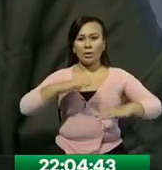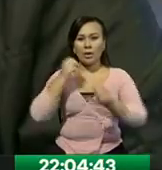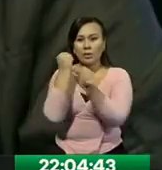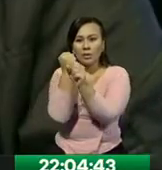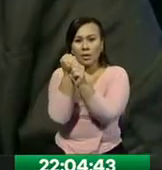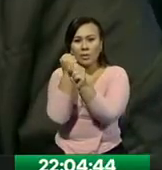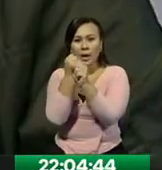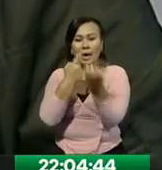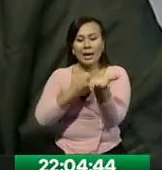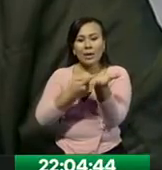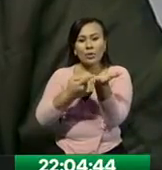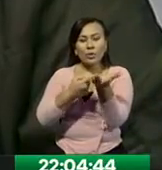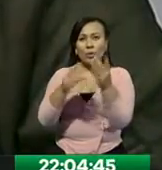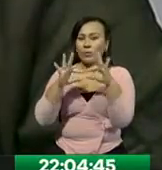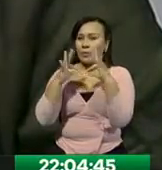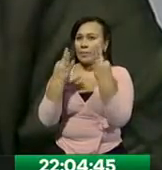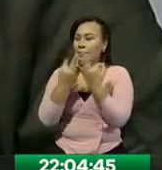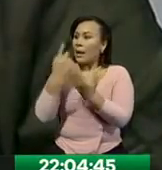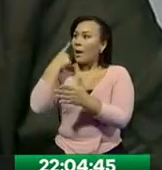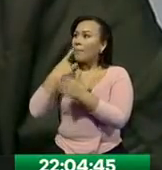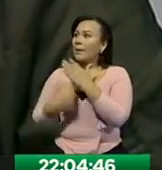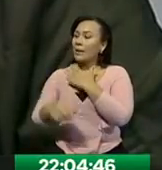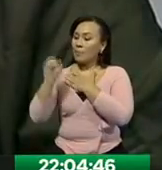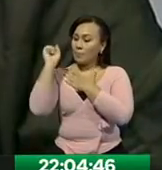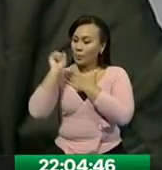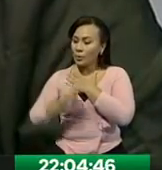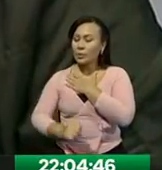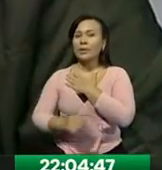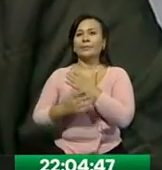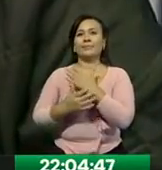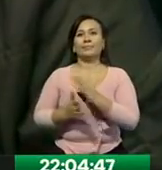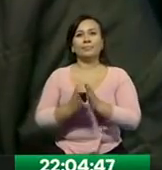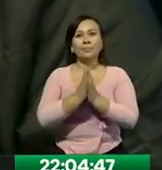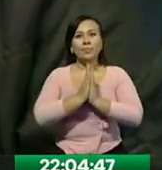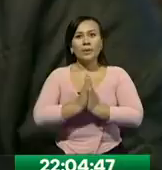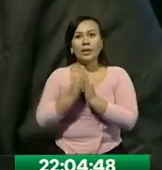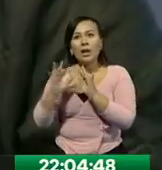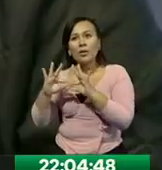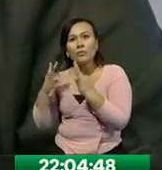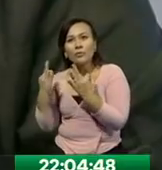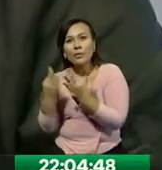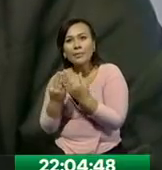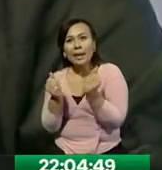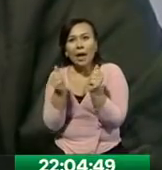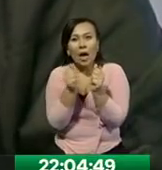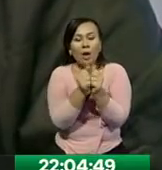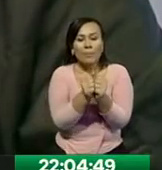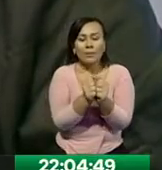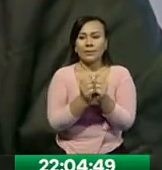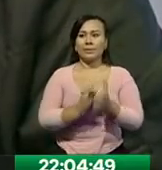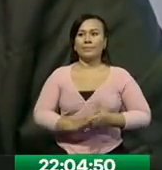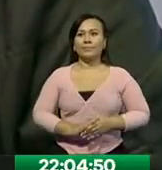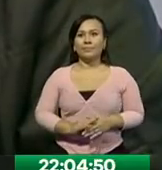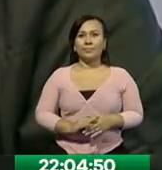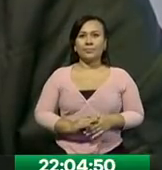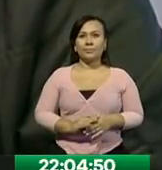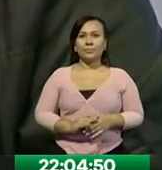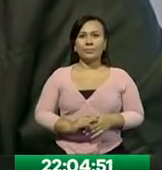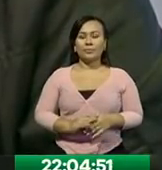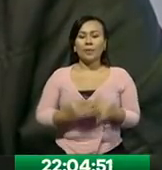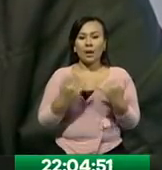reunión con la familia para en este sentido poder también pedir que la familia acompañe una vez que podamos